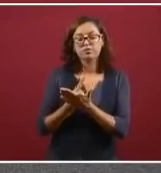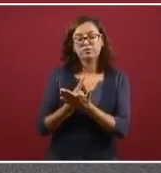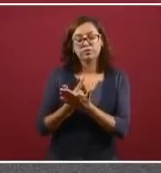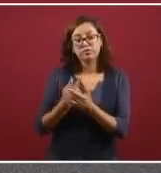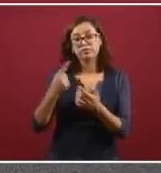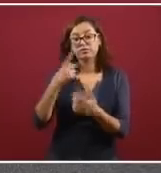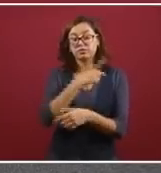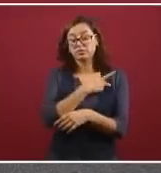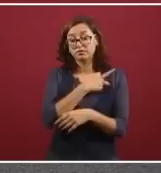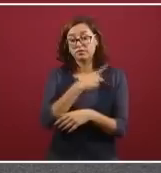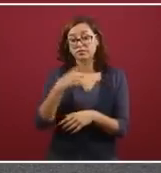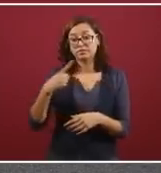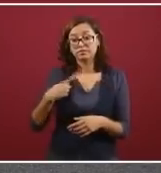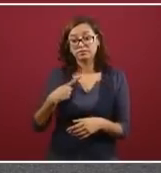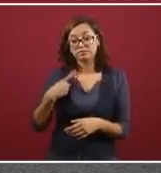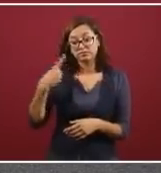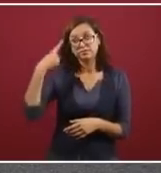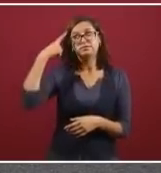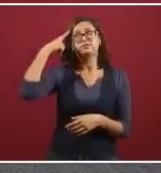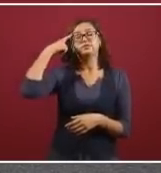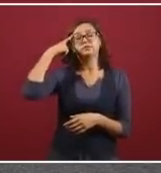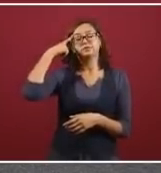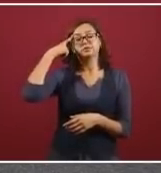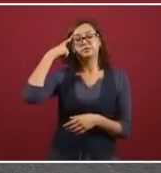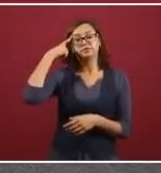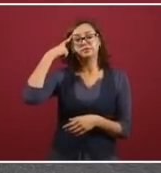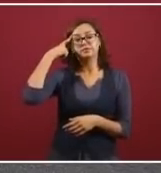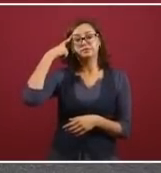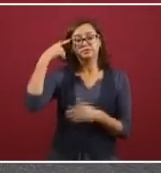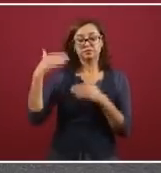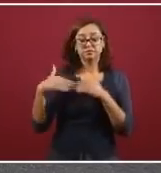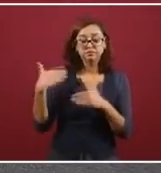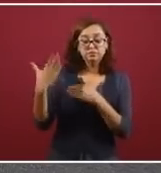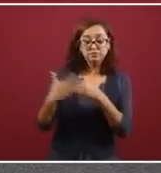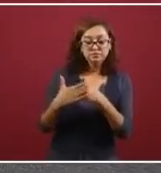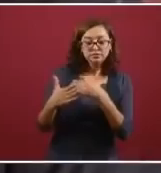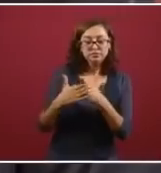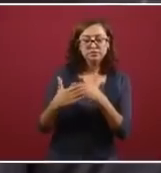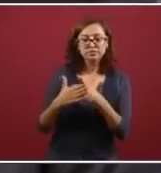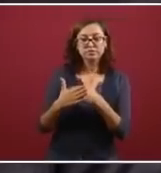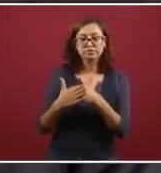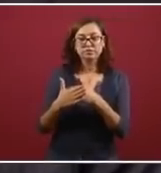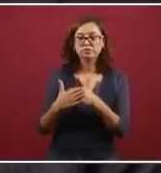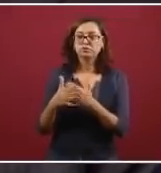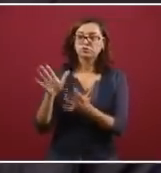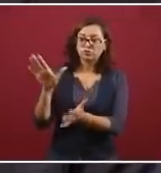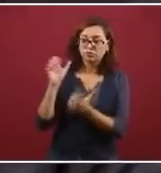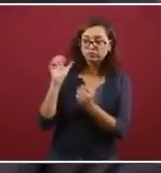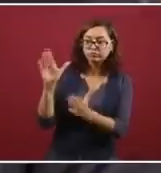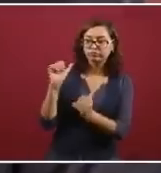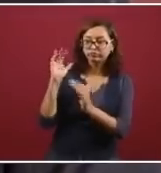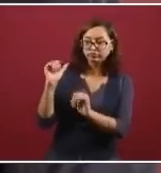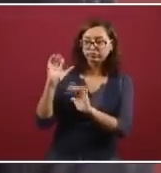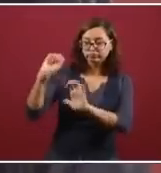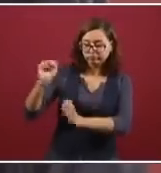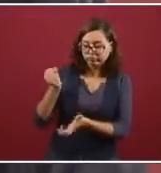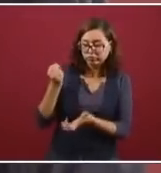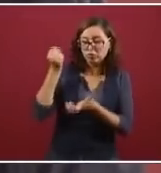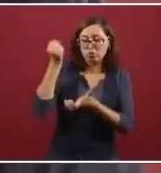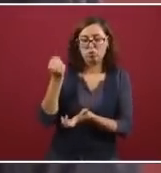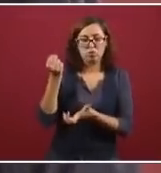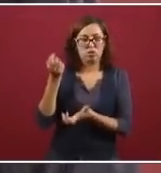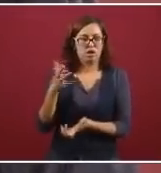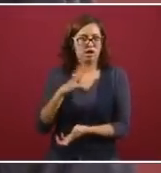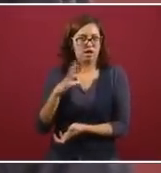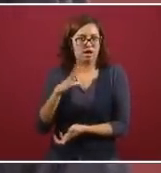considerando cuántos ingresos se van a obtener, cuánto va a ingresar